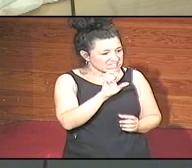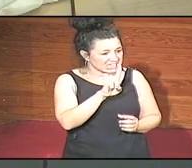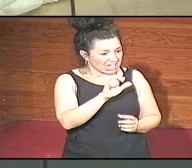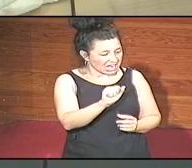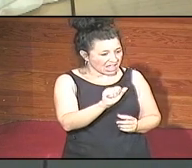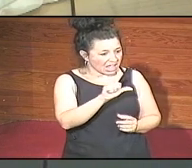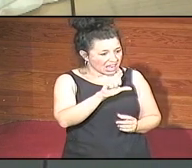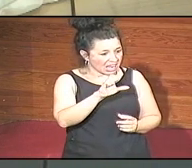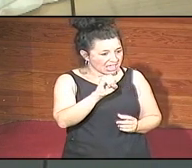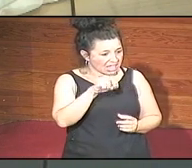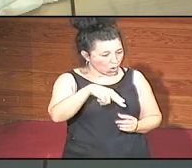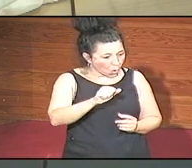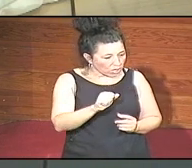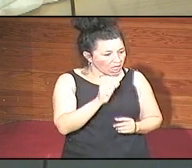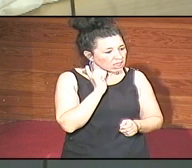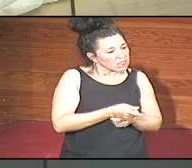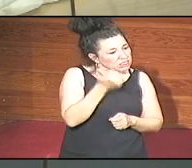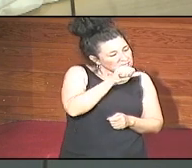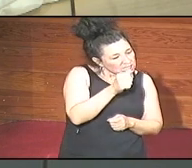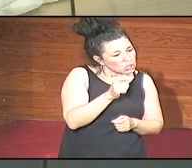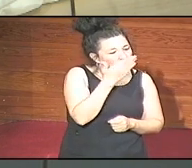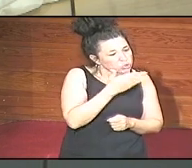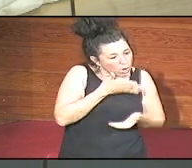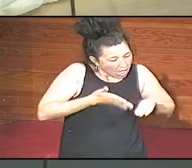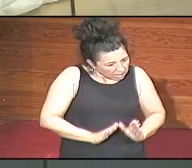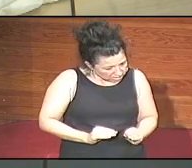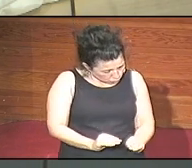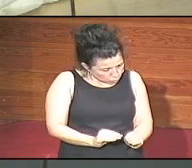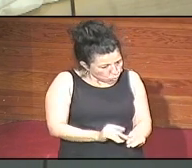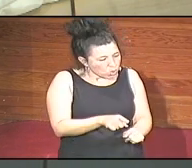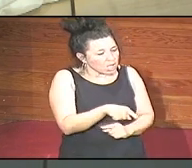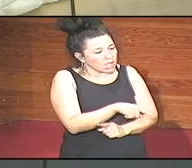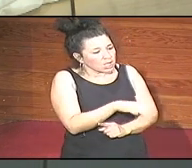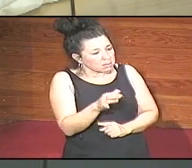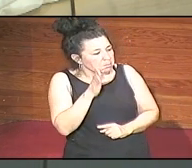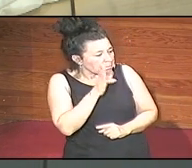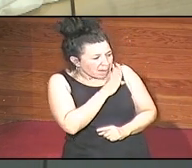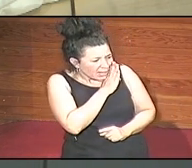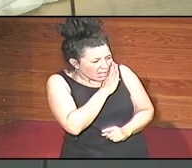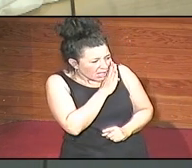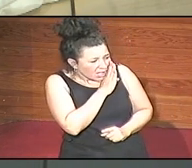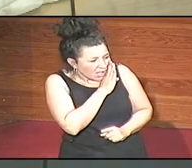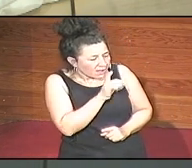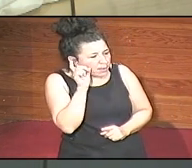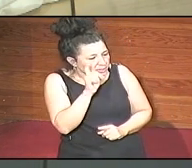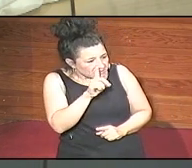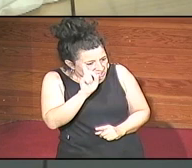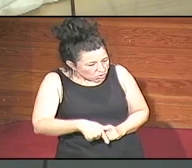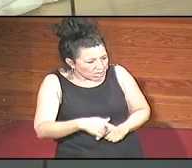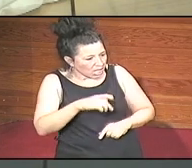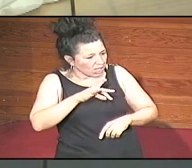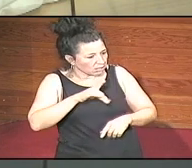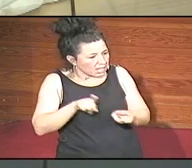de un director de escuela y su madre la profesora su hermano mayor era médico su otro hermano mayor era abogado